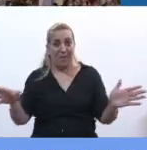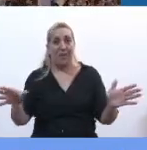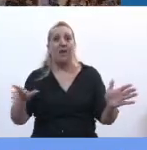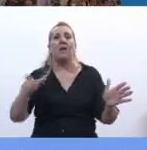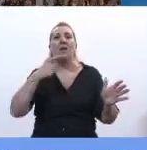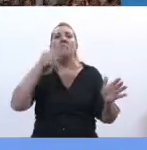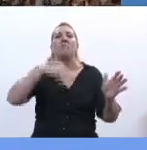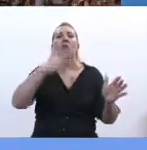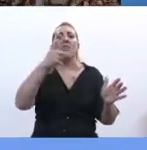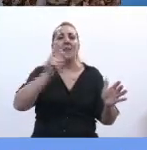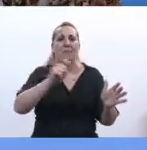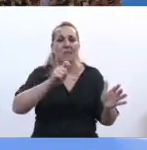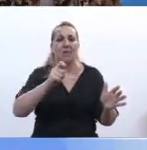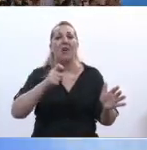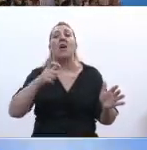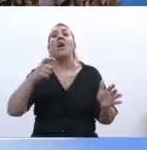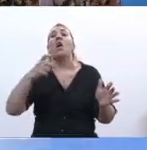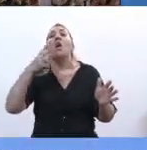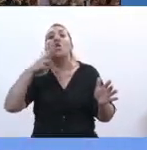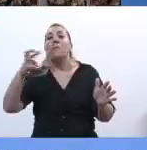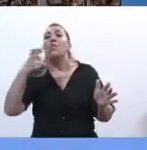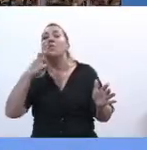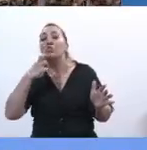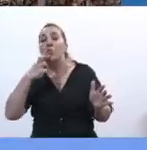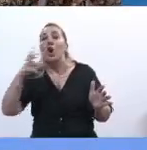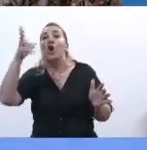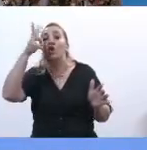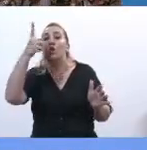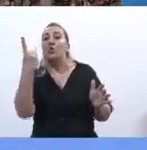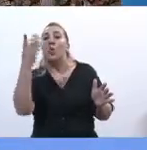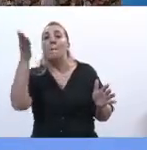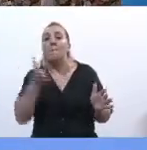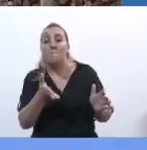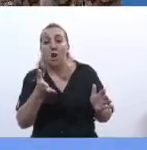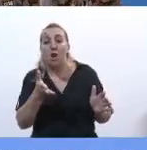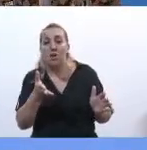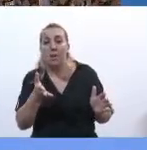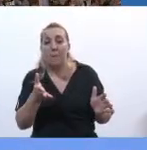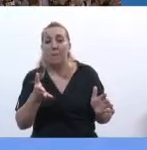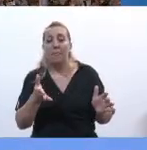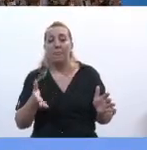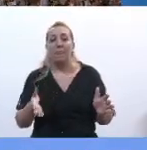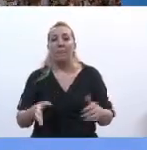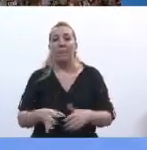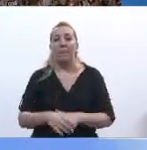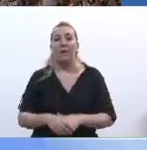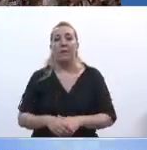tres meses y el 2019 el 81 por ciento también el primer trimestre